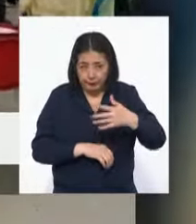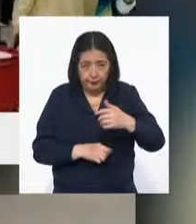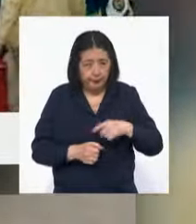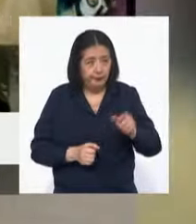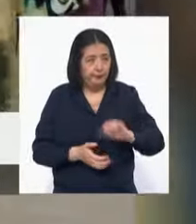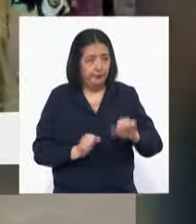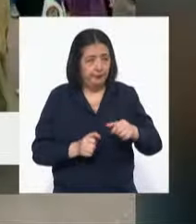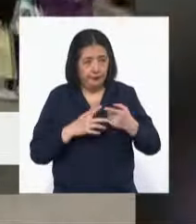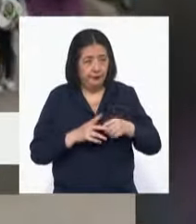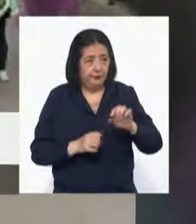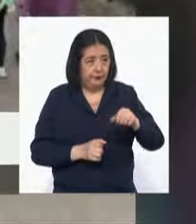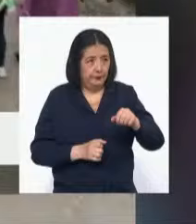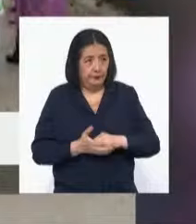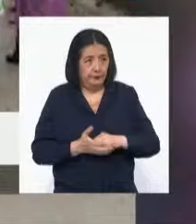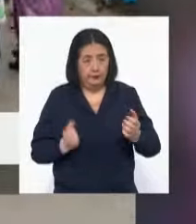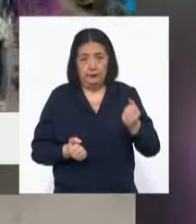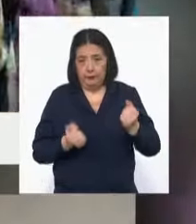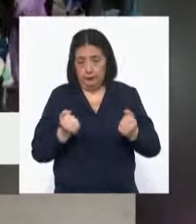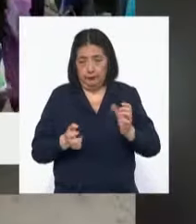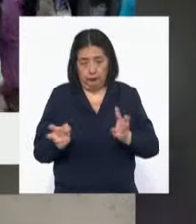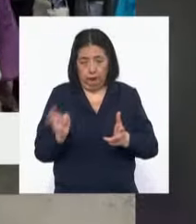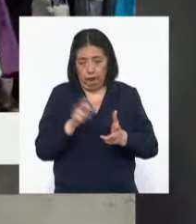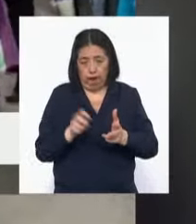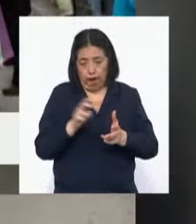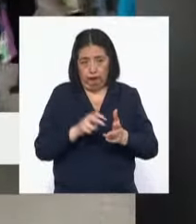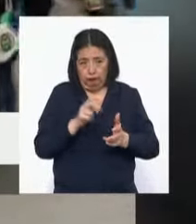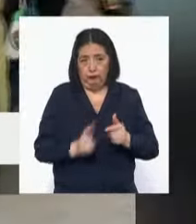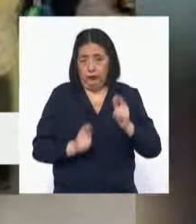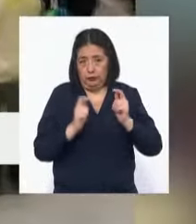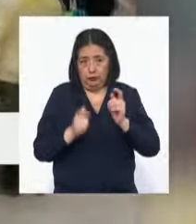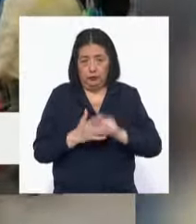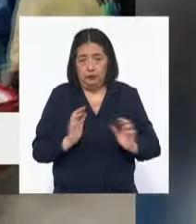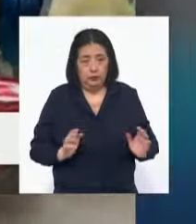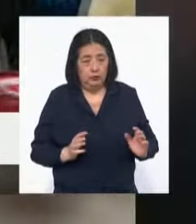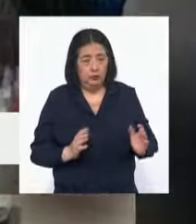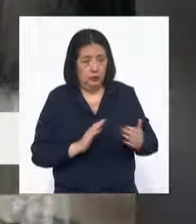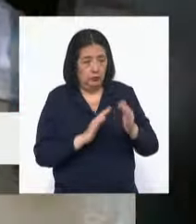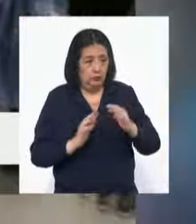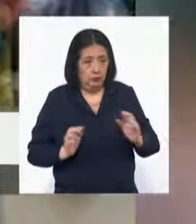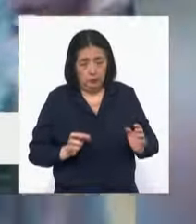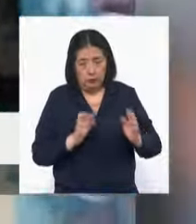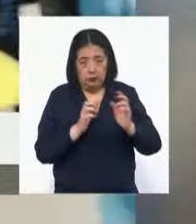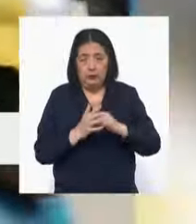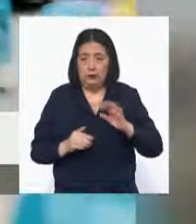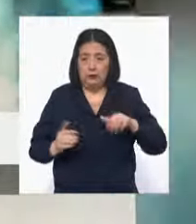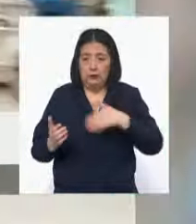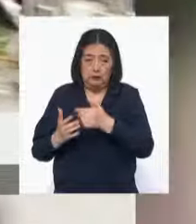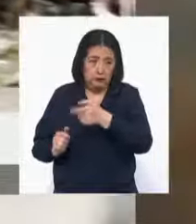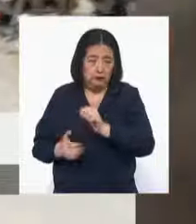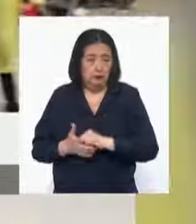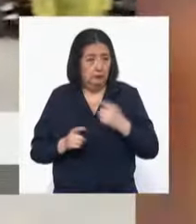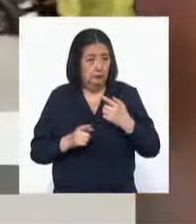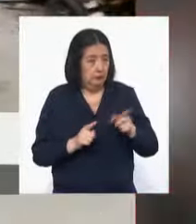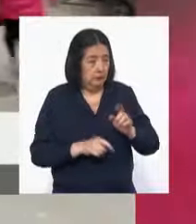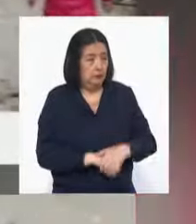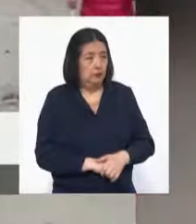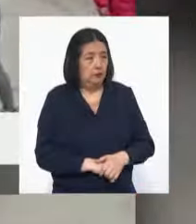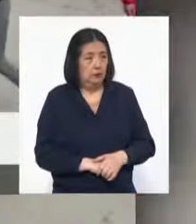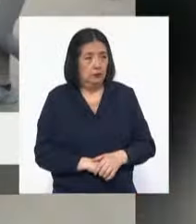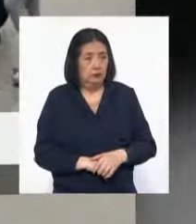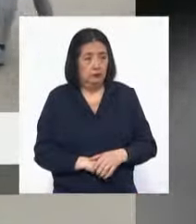ellos han empezado a hacer su servicio, a llevar a los turistas desde Machu Picchu Pueblo hasta La Yacta. Sin embargo, a medida